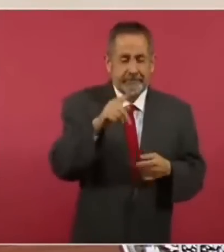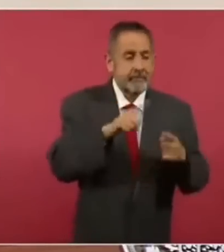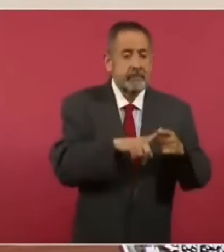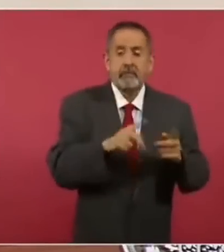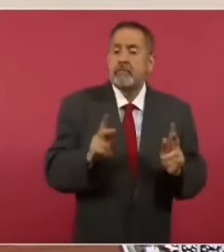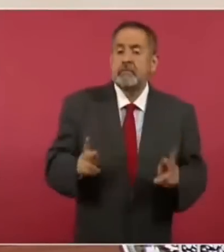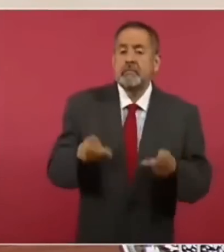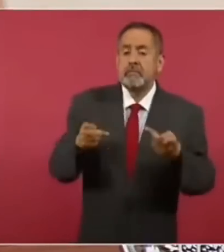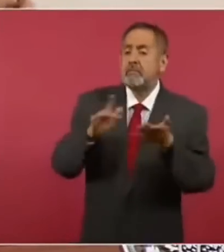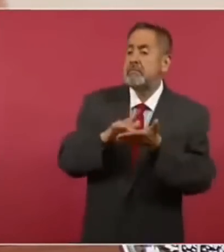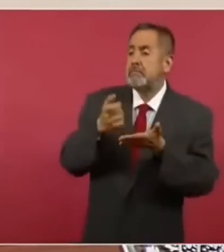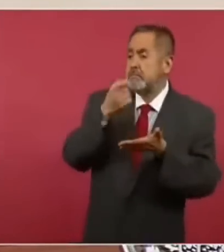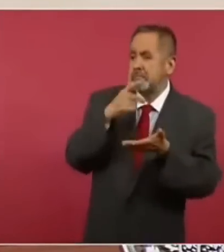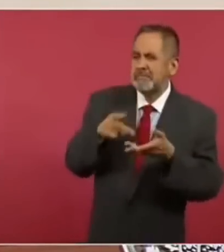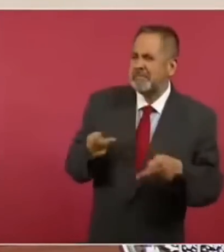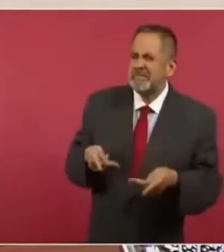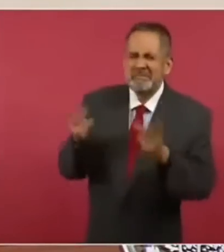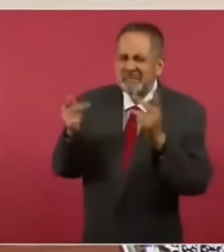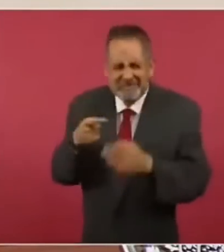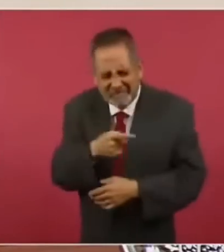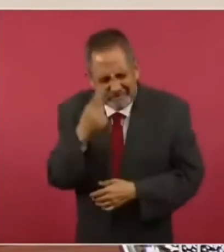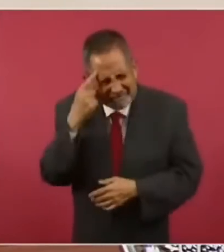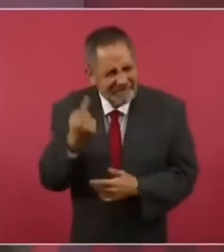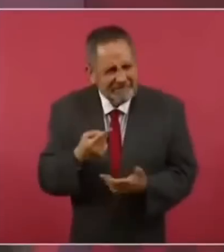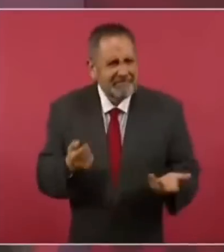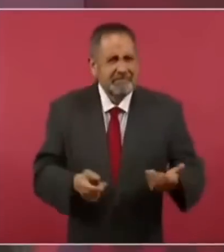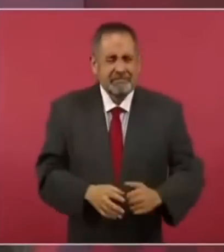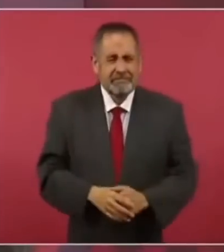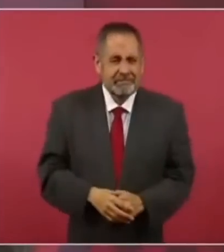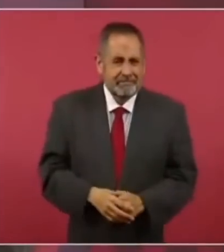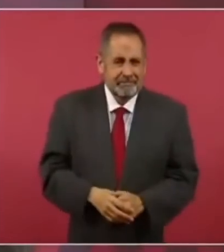vendedora de medicina,